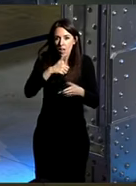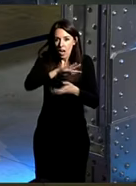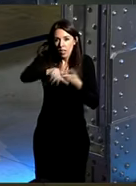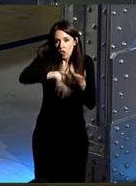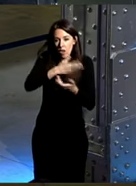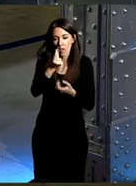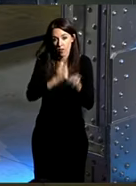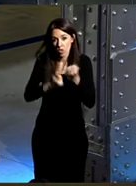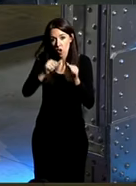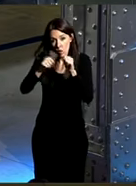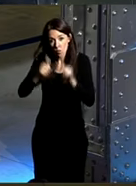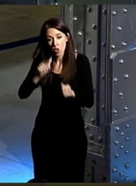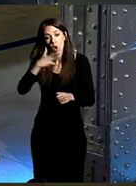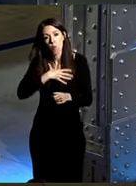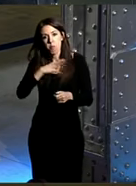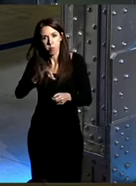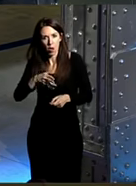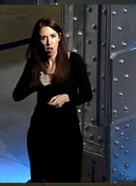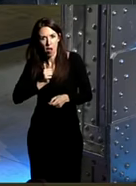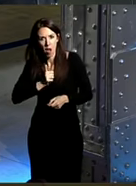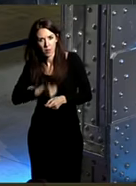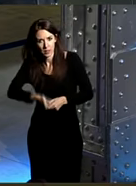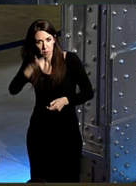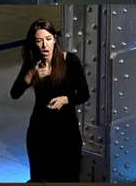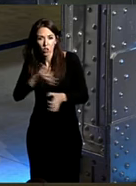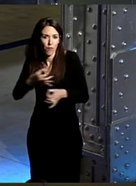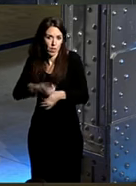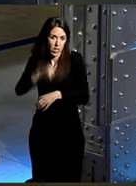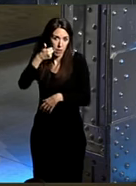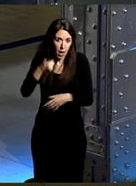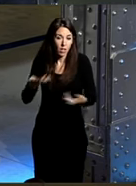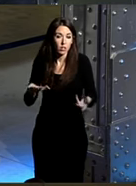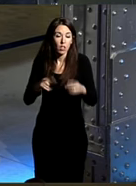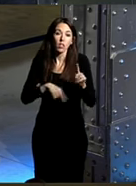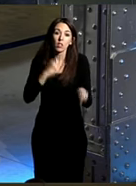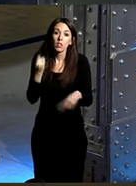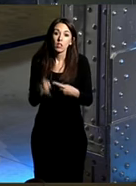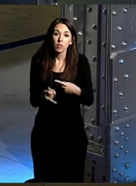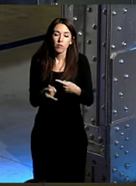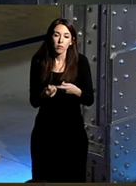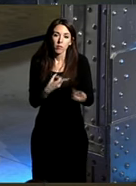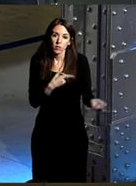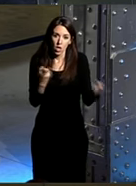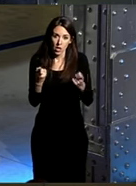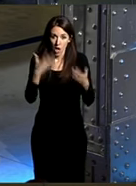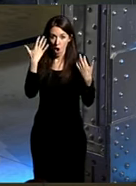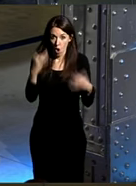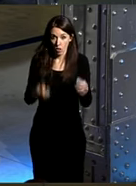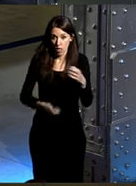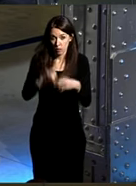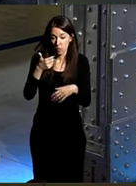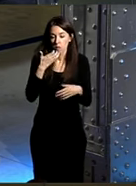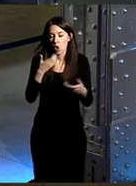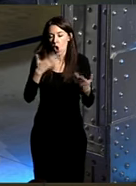otros modelos que pueden ser incluso más rentables o más eficientes. Y después se necesitan otras lógicas